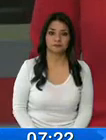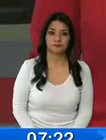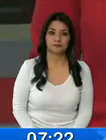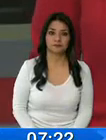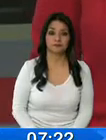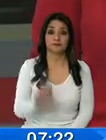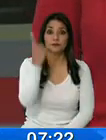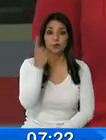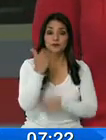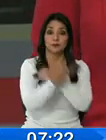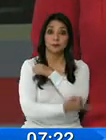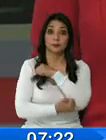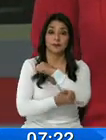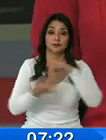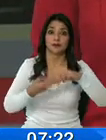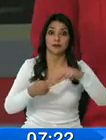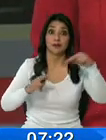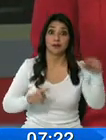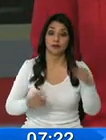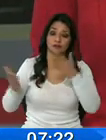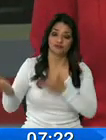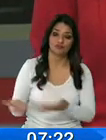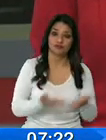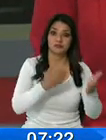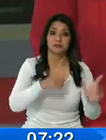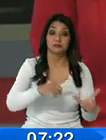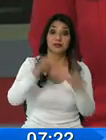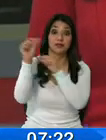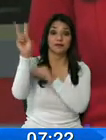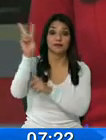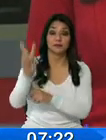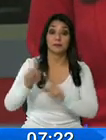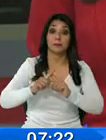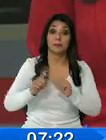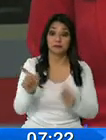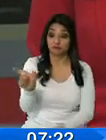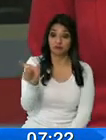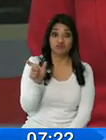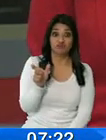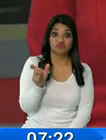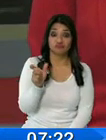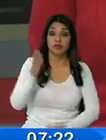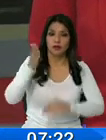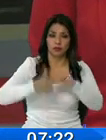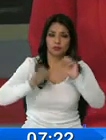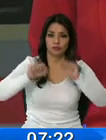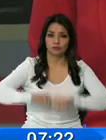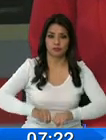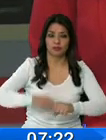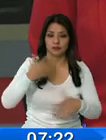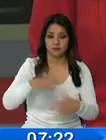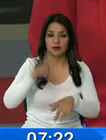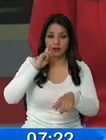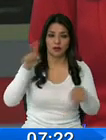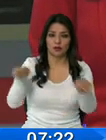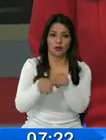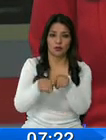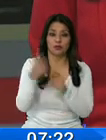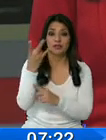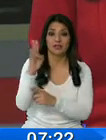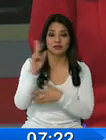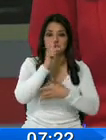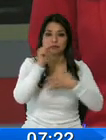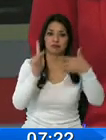11 países de la región acogerán a migrantes venezolanos con documentos caducados. Así lo decidieron en un acuerdo que incluye 17 puntos